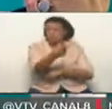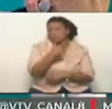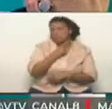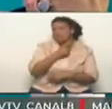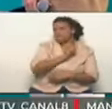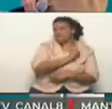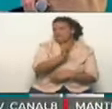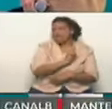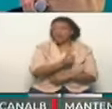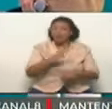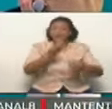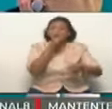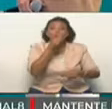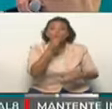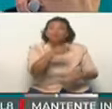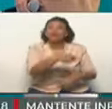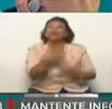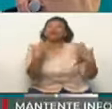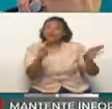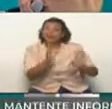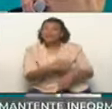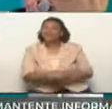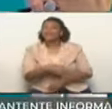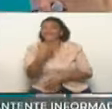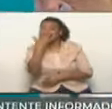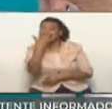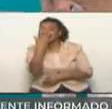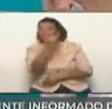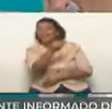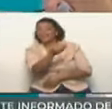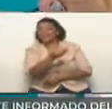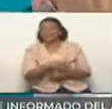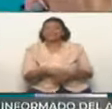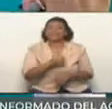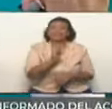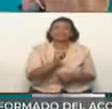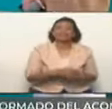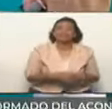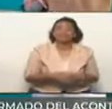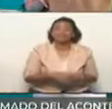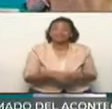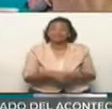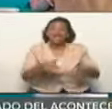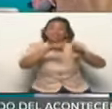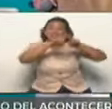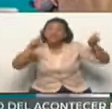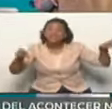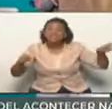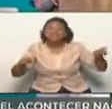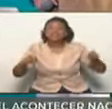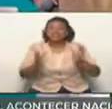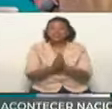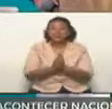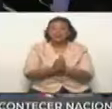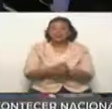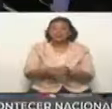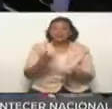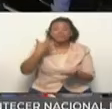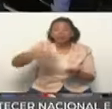Ah, Luis Colmenares, mira lo que te tengo aquí. ¿Ah? El chorizo carupanero. Excelente,